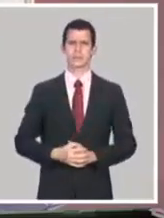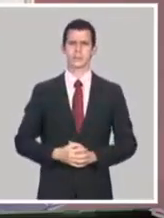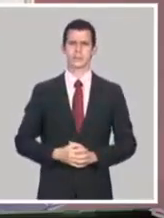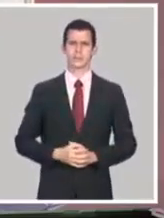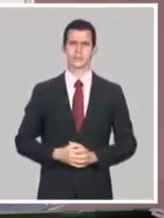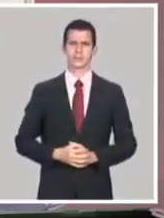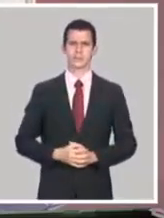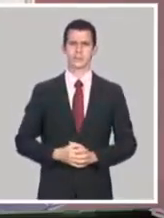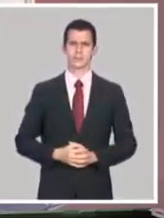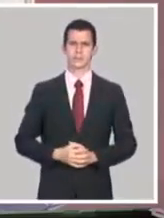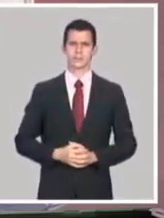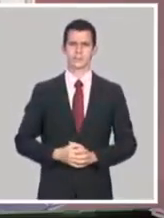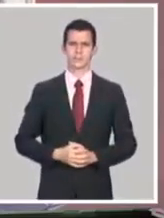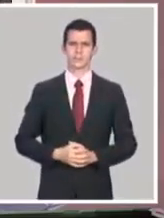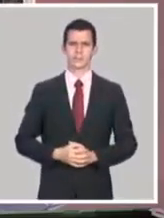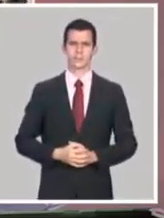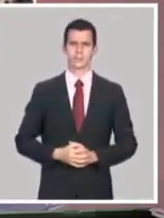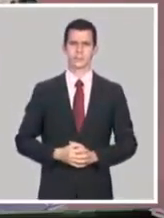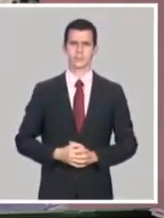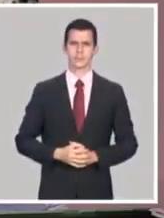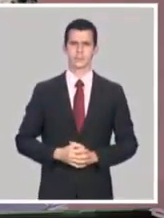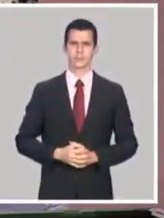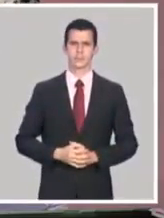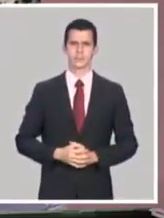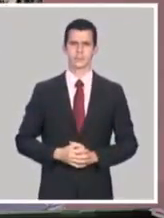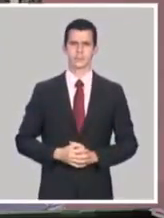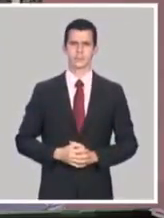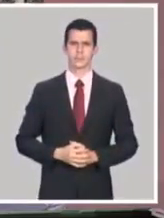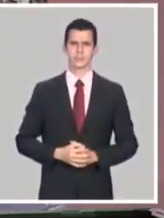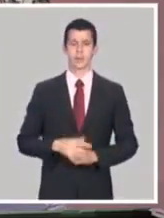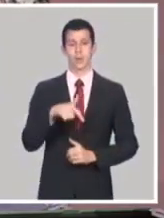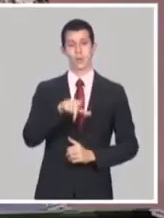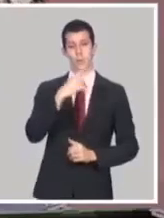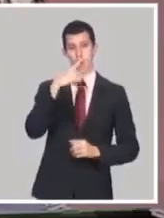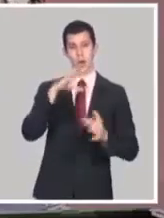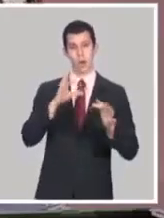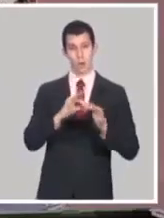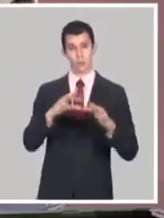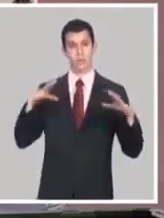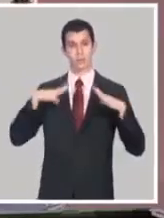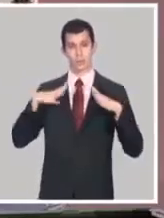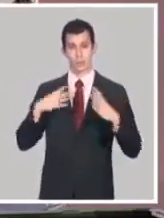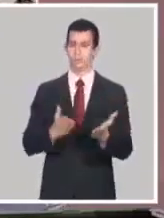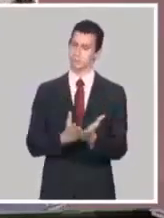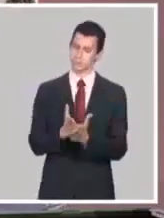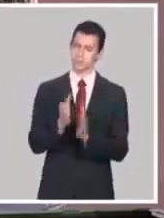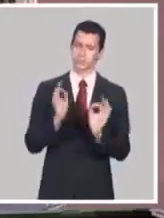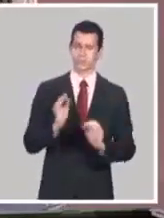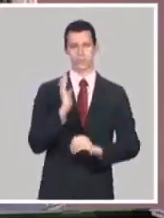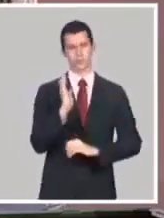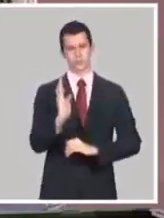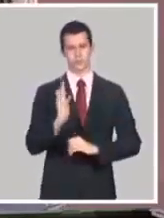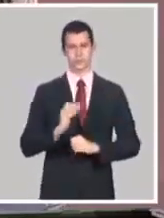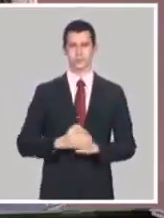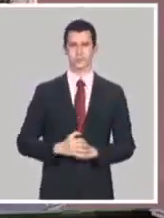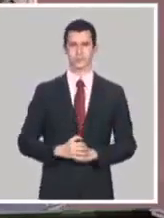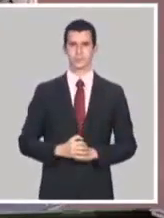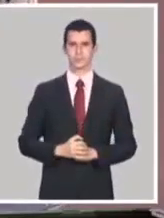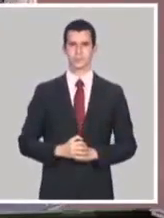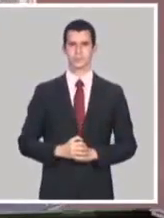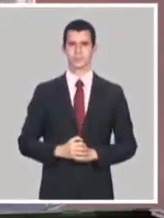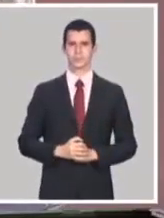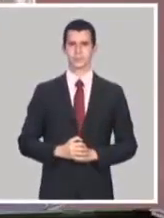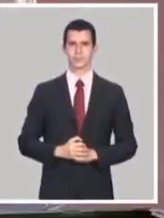de abrirte de la victoria y las vacaciones se mantienen y aquí hay algo que quiero precisar nosotros en el año